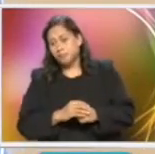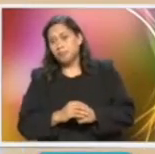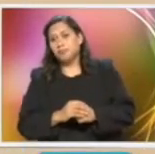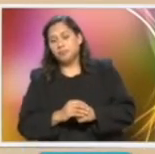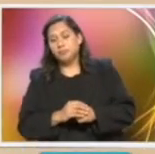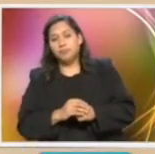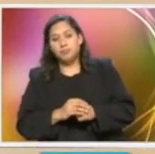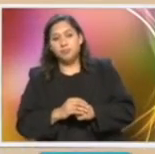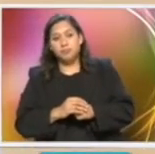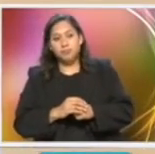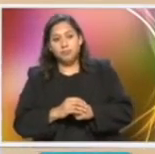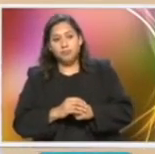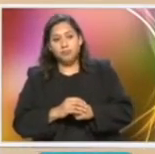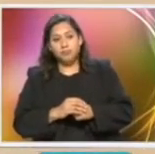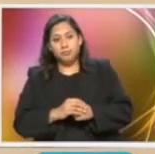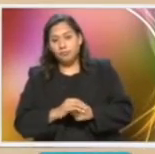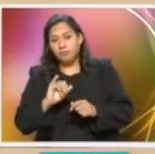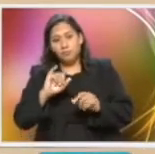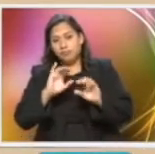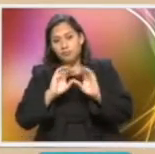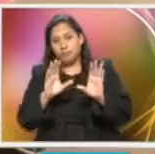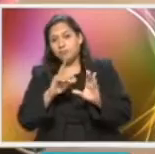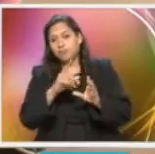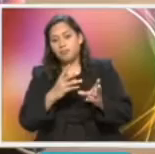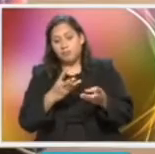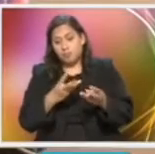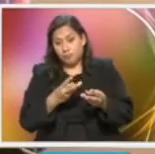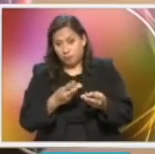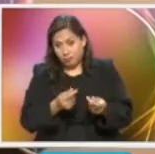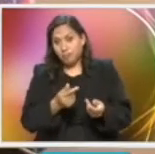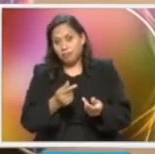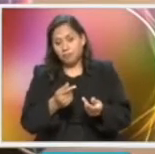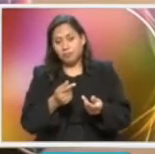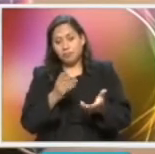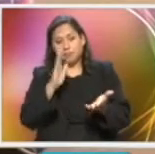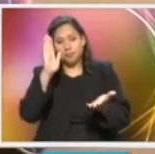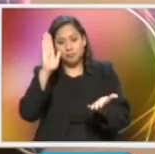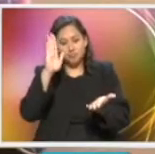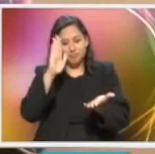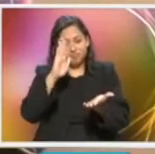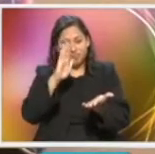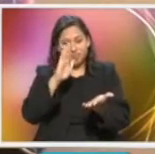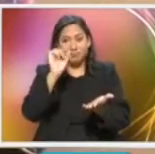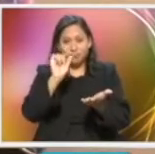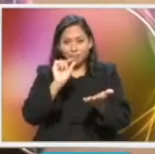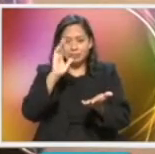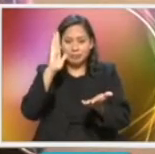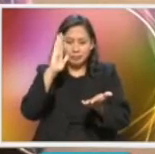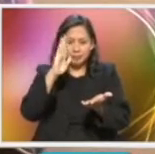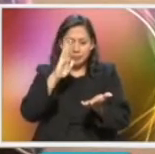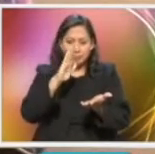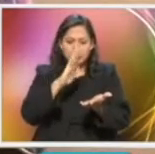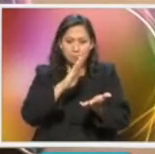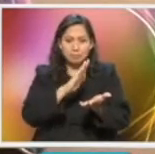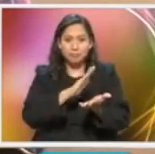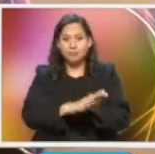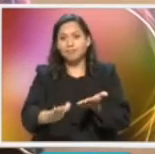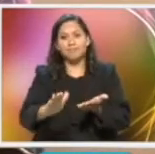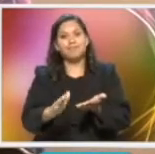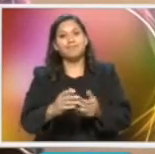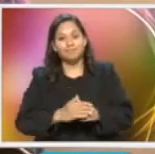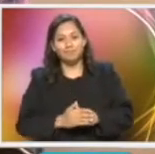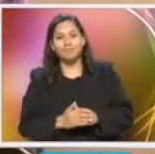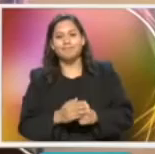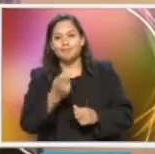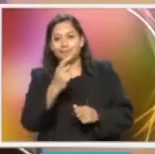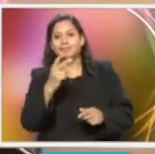pero no es una fuente inagotable, por así decirlo. Nos estamos acabando el mundo, ¿no? Digo, porque ya con esto también se desencadenan los problemas